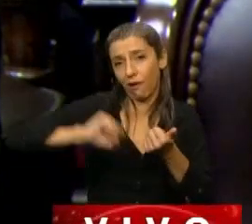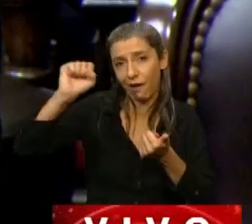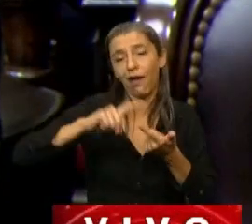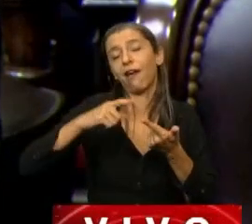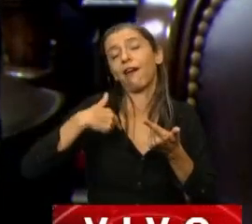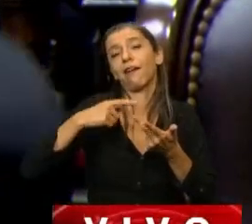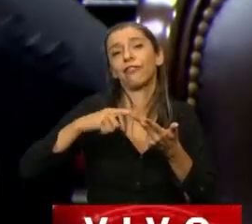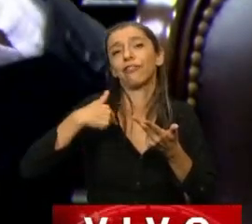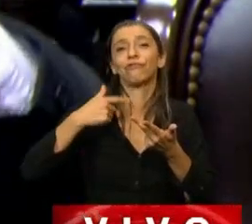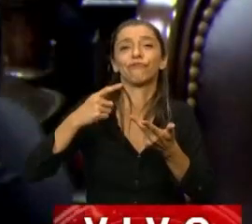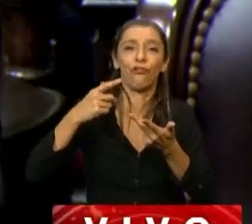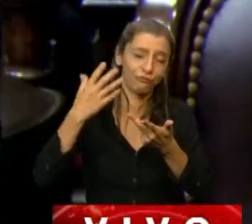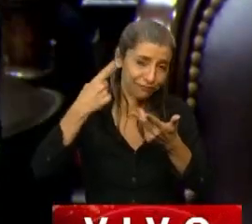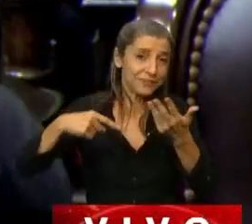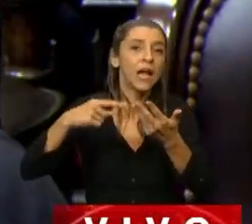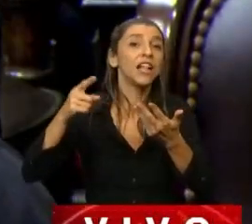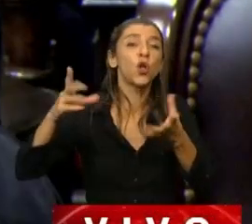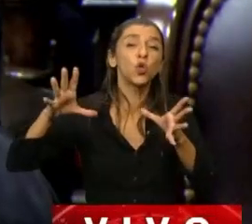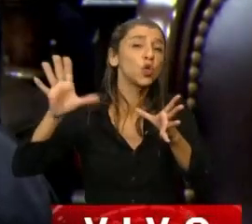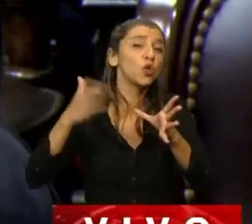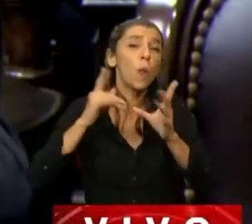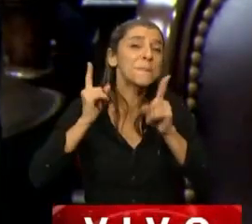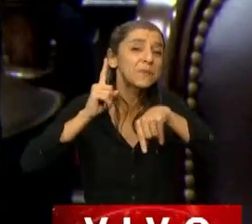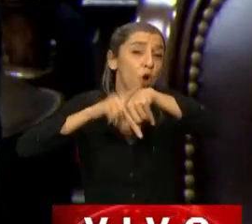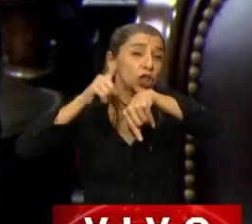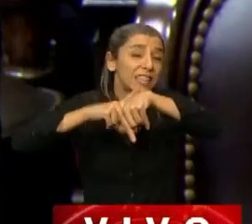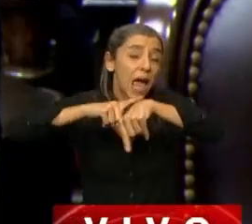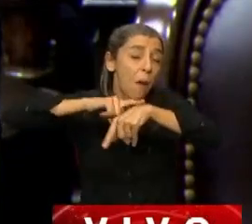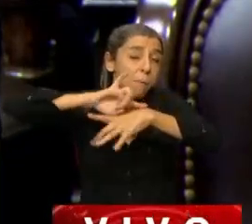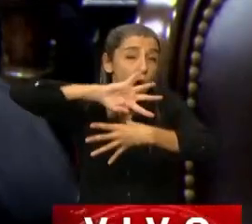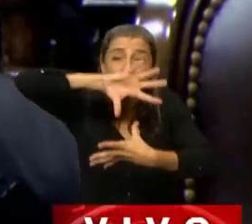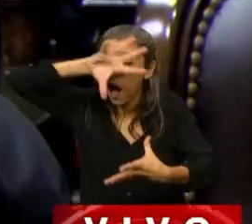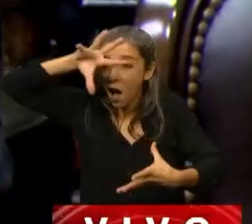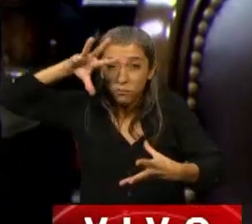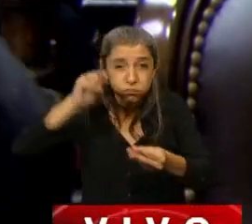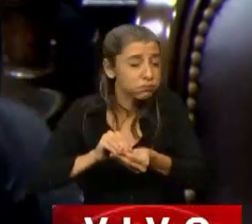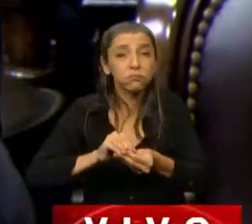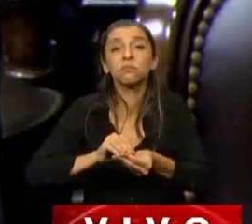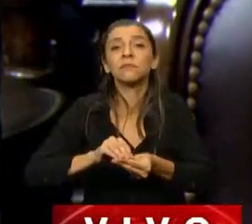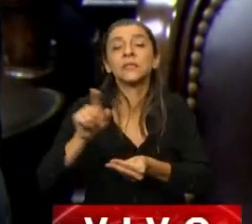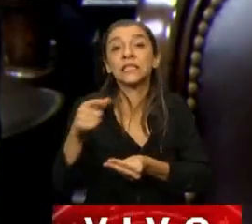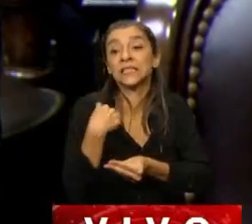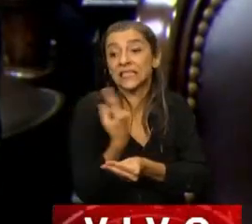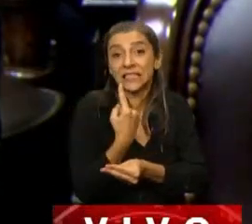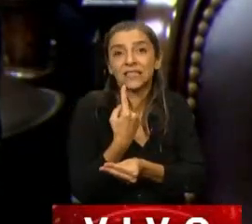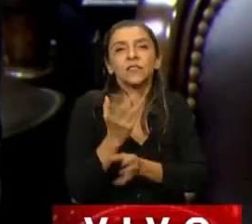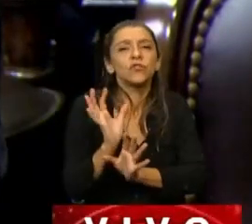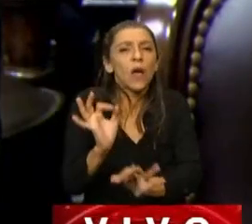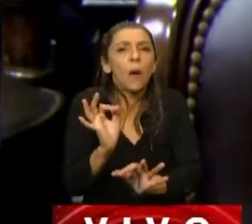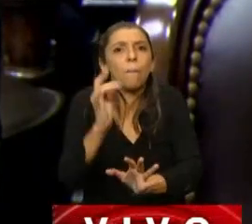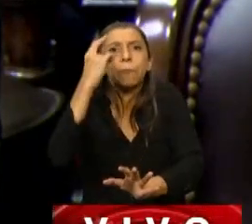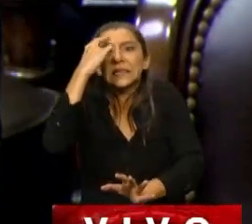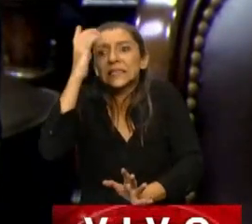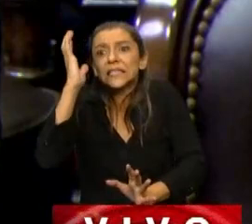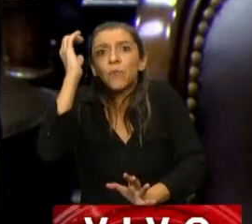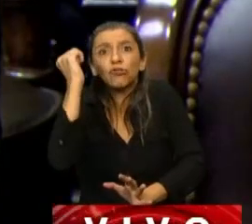aumento de la tasa de interés, contracción monetaria, todo eso junto, aún en el mejor escenario, que es que efectivamente se logre una consistencia macroeconómica y